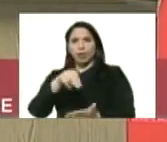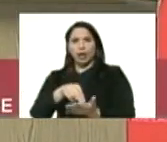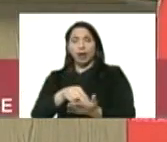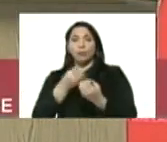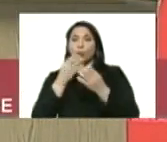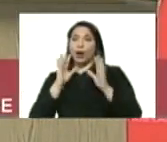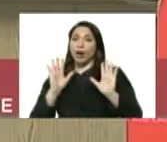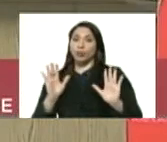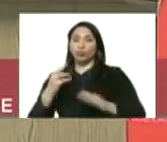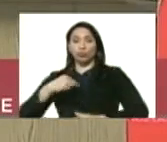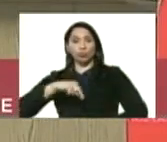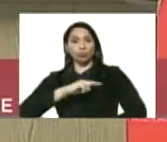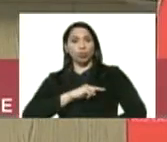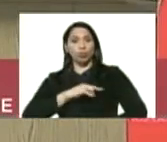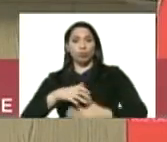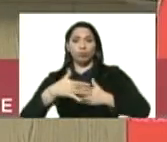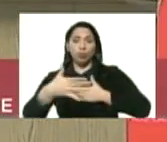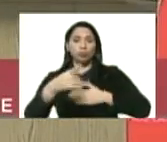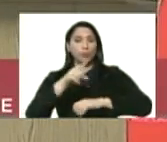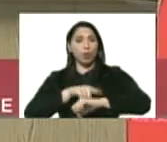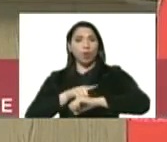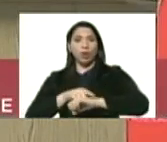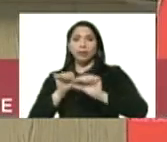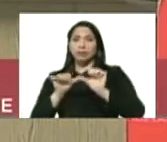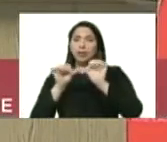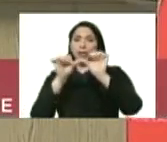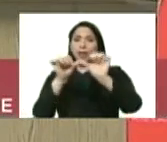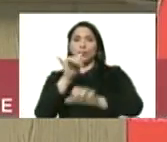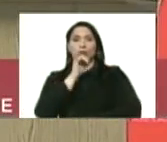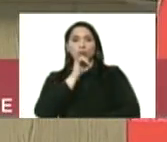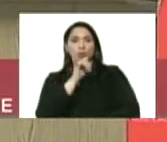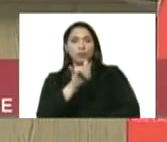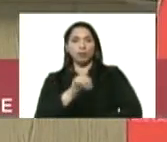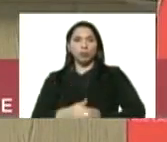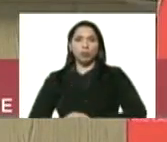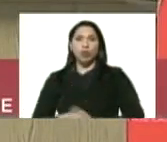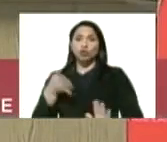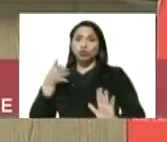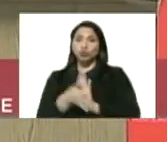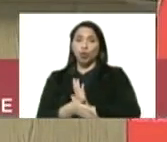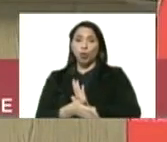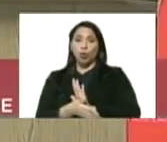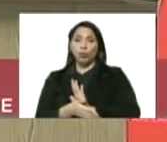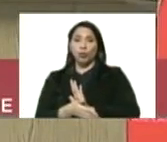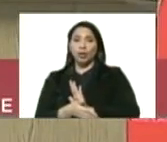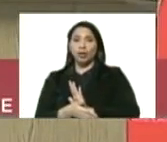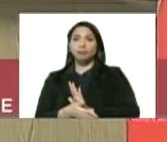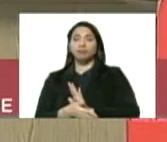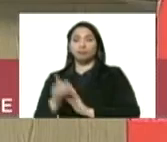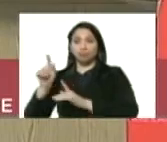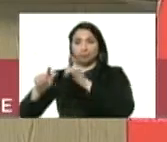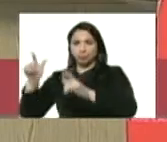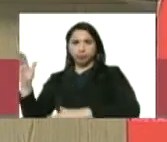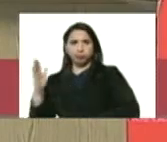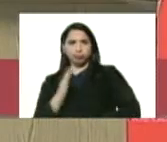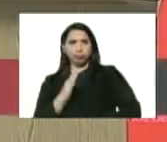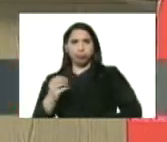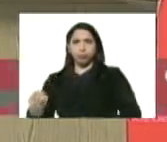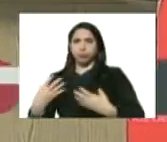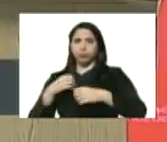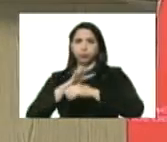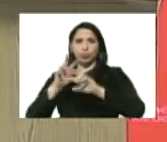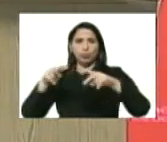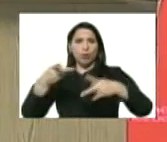Bueno, nosotros en las próximas horas seguiremos informando sobre el devenir de los casos y sobre las nuevas